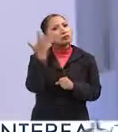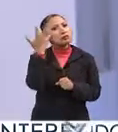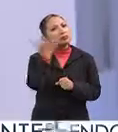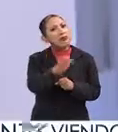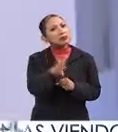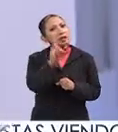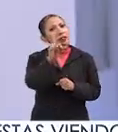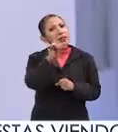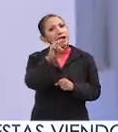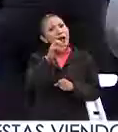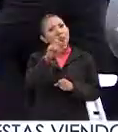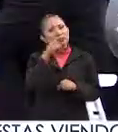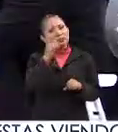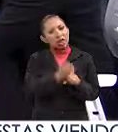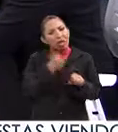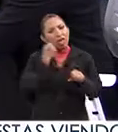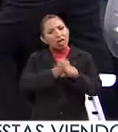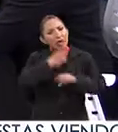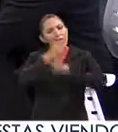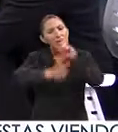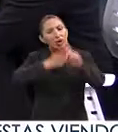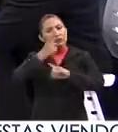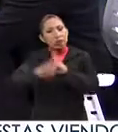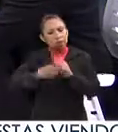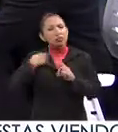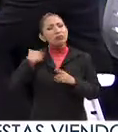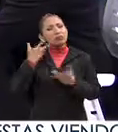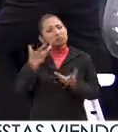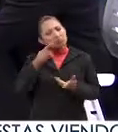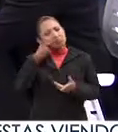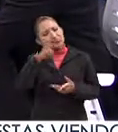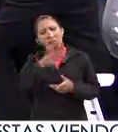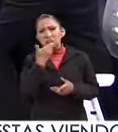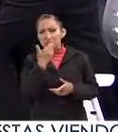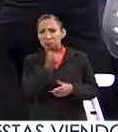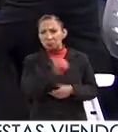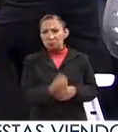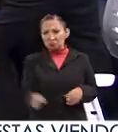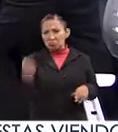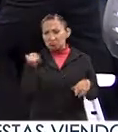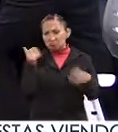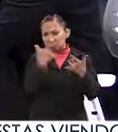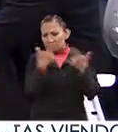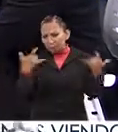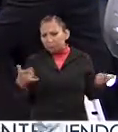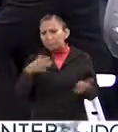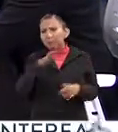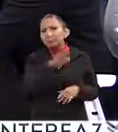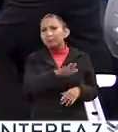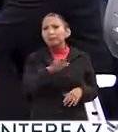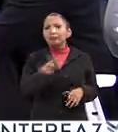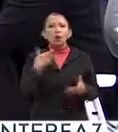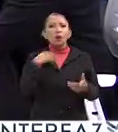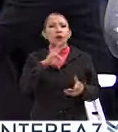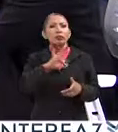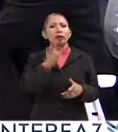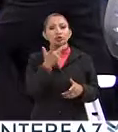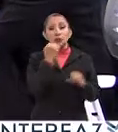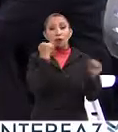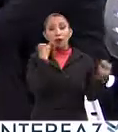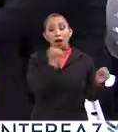décadas de la práctica de este deporte en México y se han tenido muchos buenos episodios, ¿no? Fueron